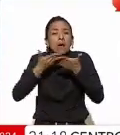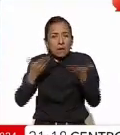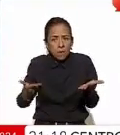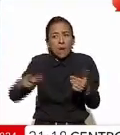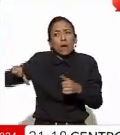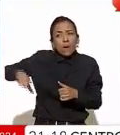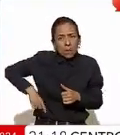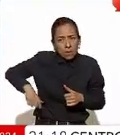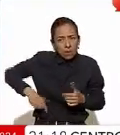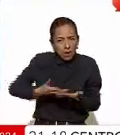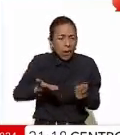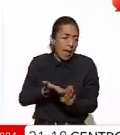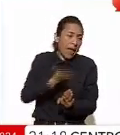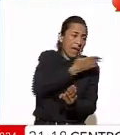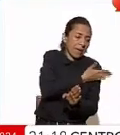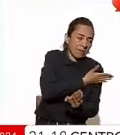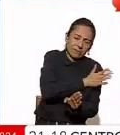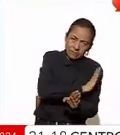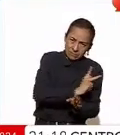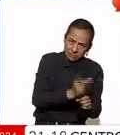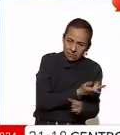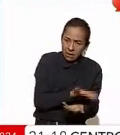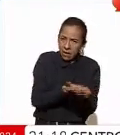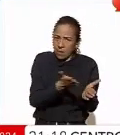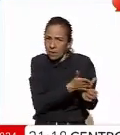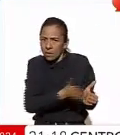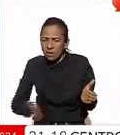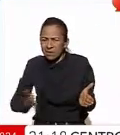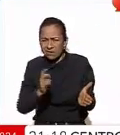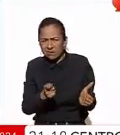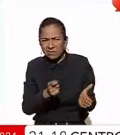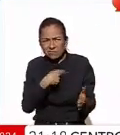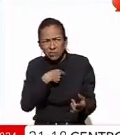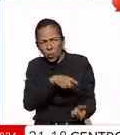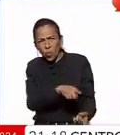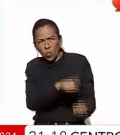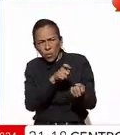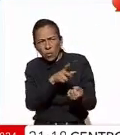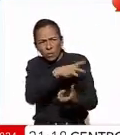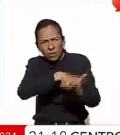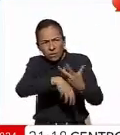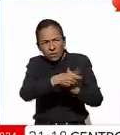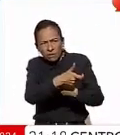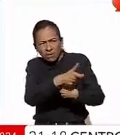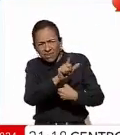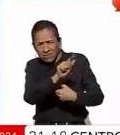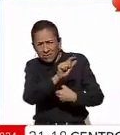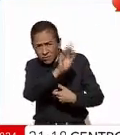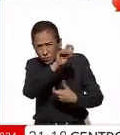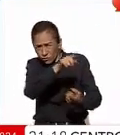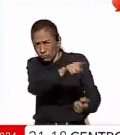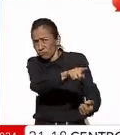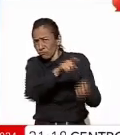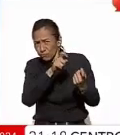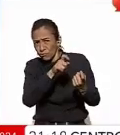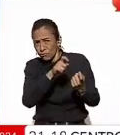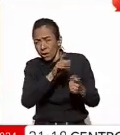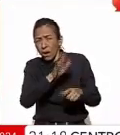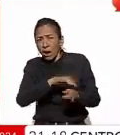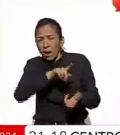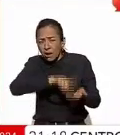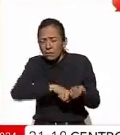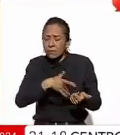de lo que ya pasó anteriormente? Es, bueno, no le puedo cobrar 70% de los ingresos a la empresa desgastándolo de tal